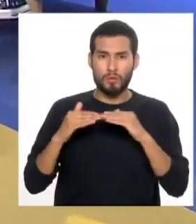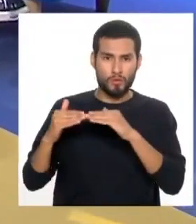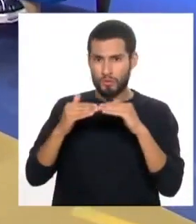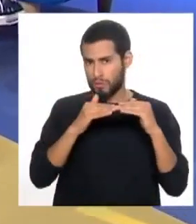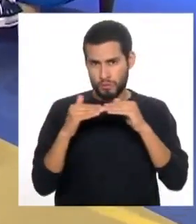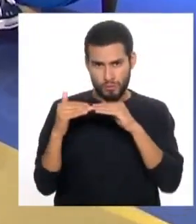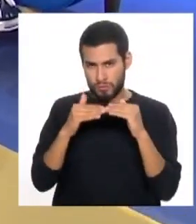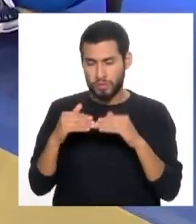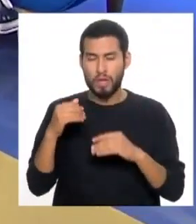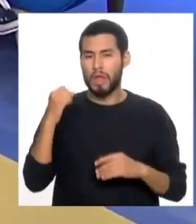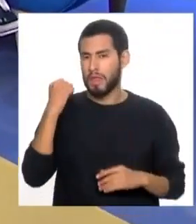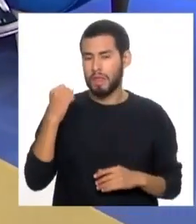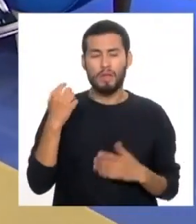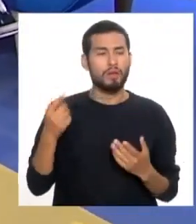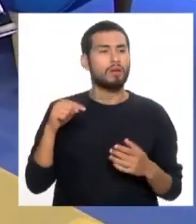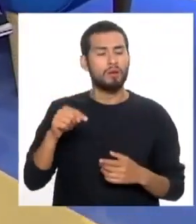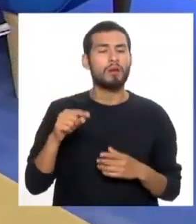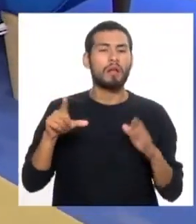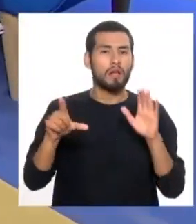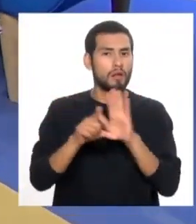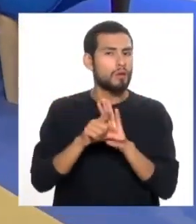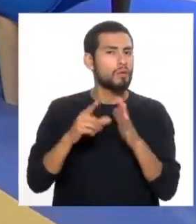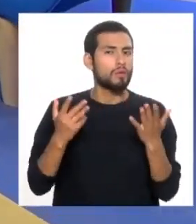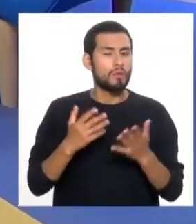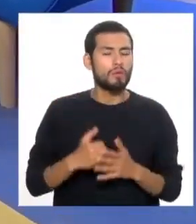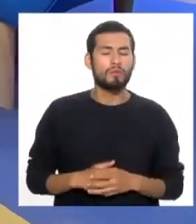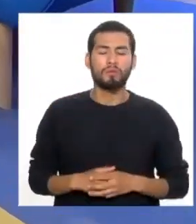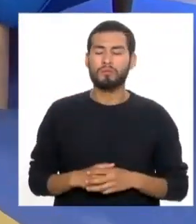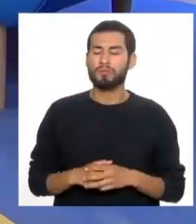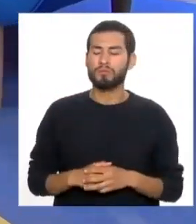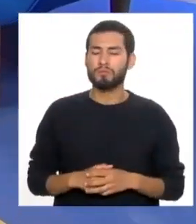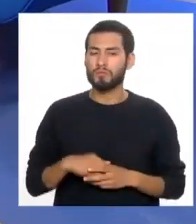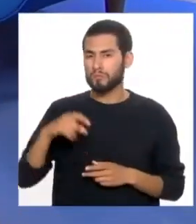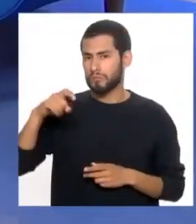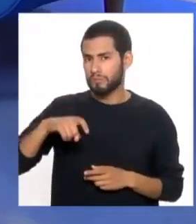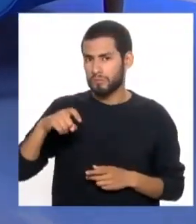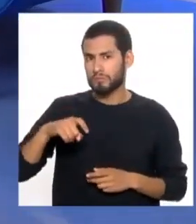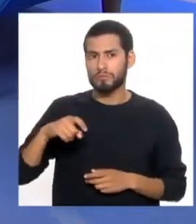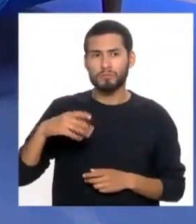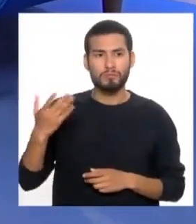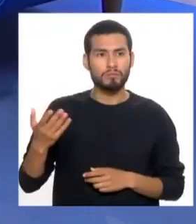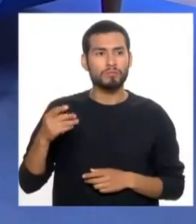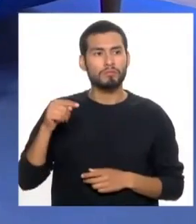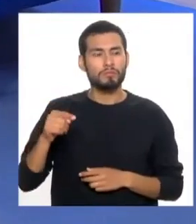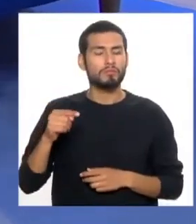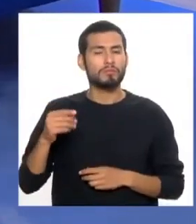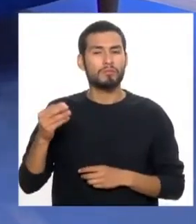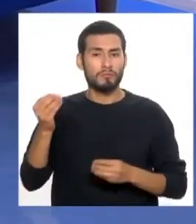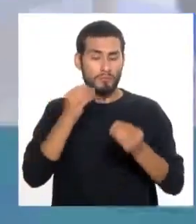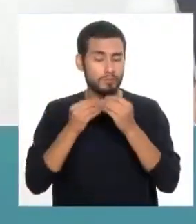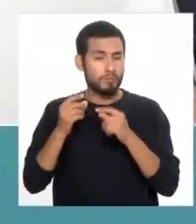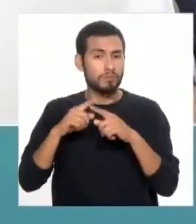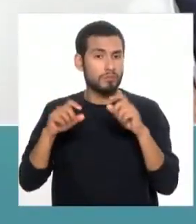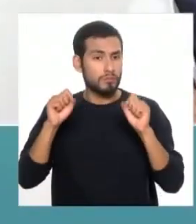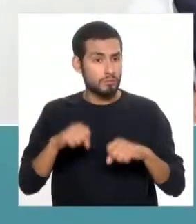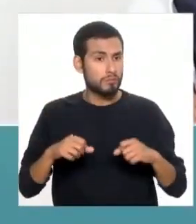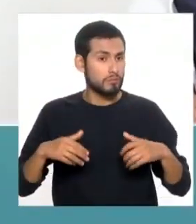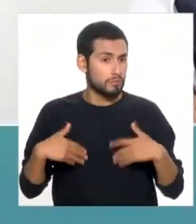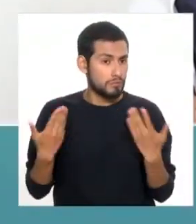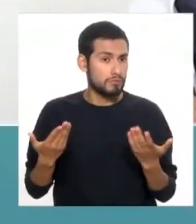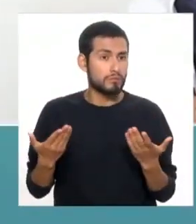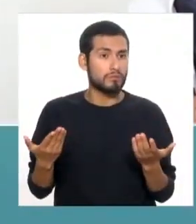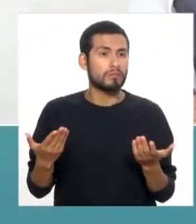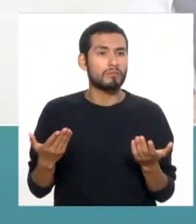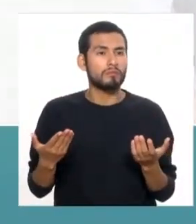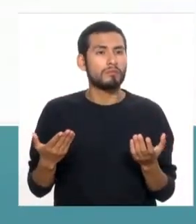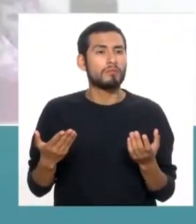derechos. Uh-huh. O sea, eso lo va a ponderar el de acuerdo a la necesidad que tenga el alimentista y las posibilidades que